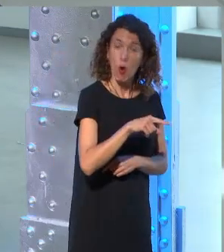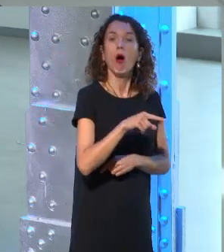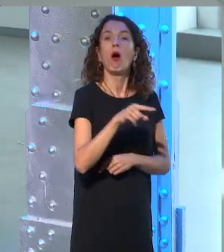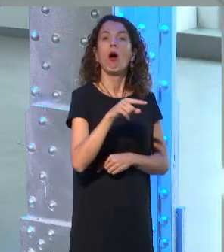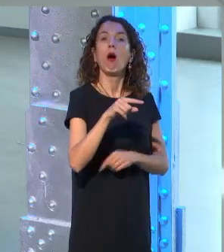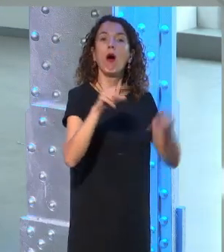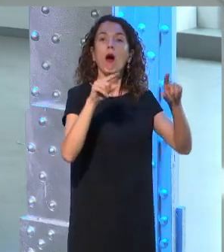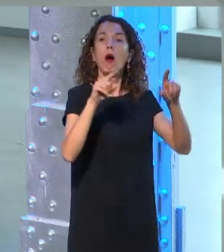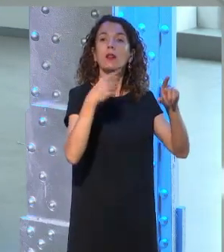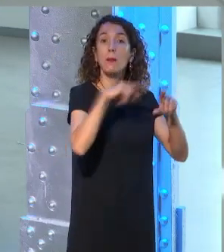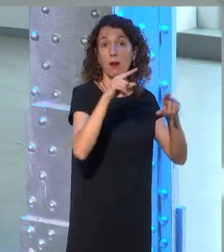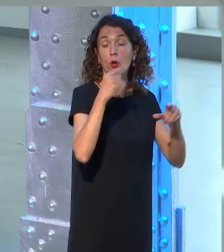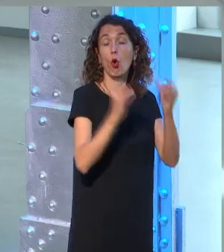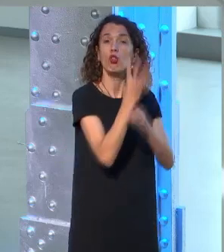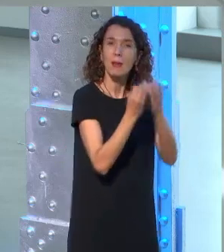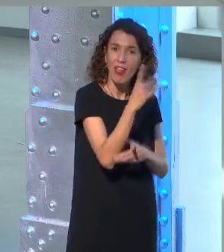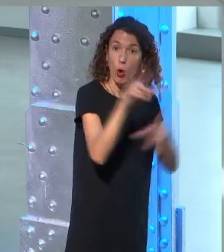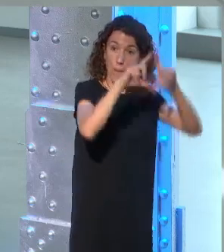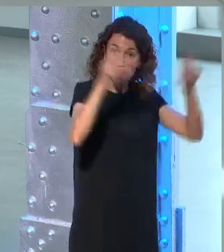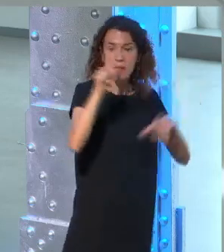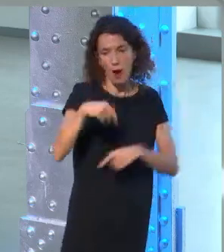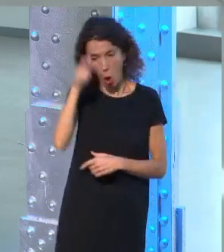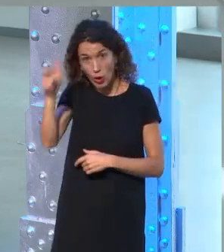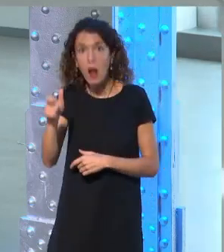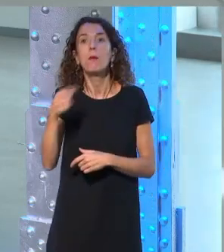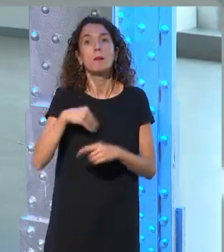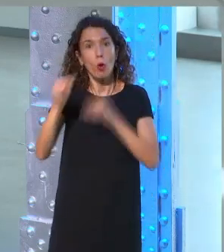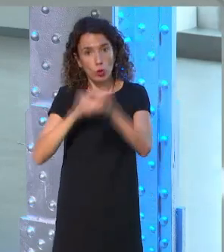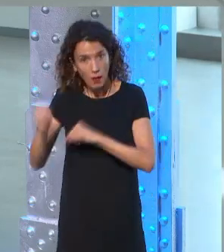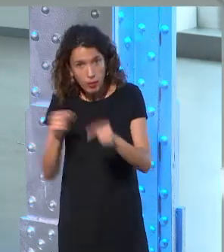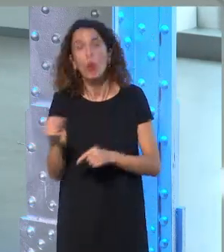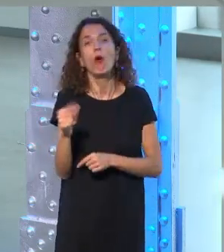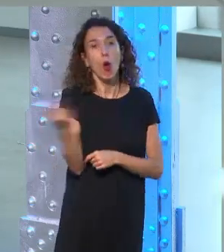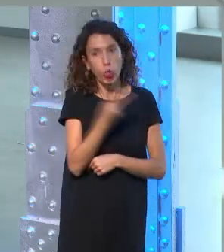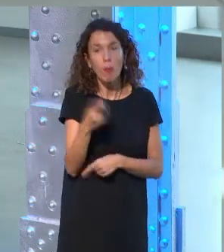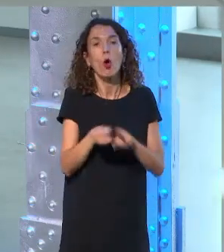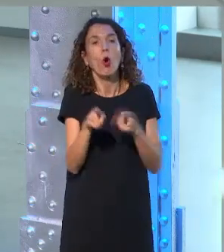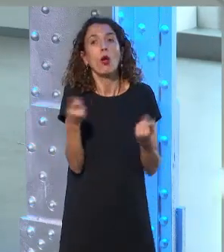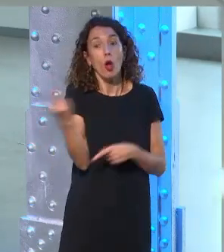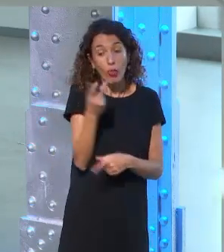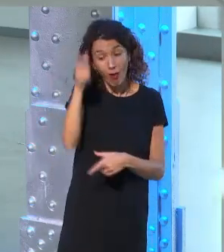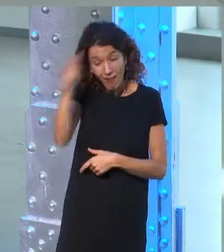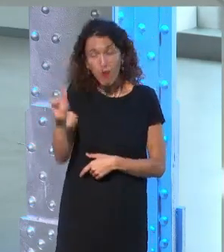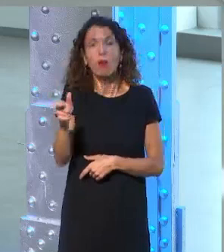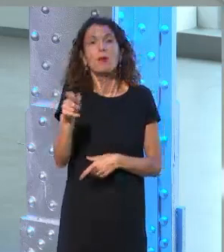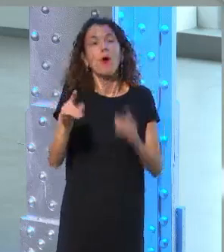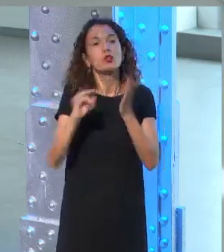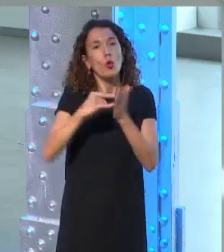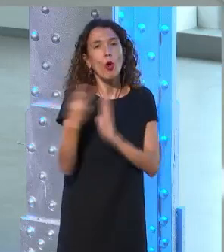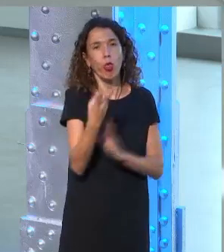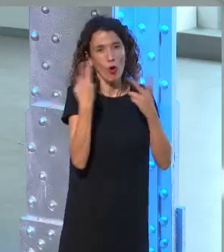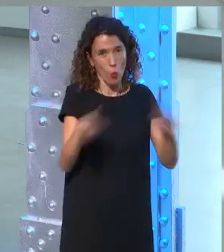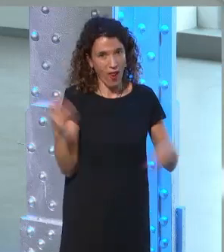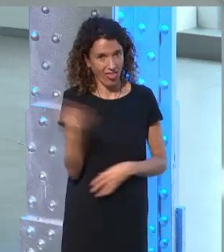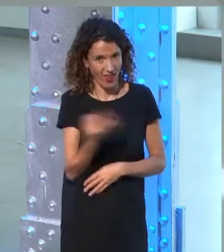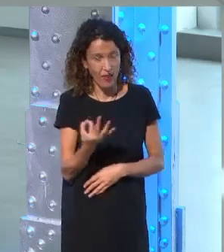cambio climático, emiten también para la contaminación local, las soluciones son las mismas para el cambio climático que para la contaminación local y por lo tanto es un driver importante.